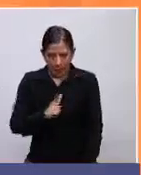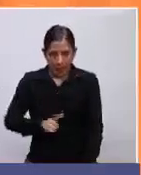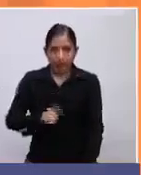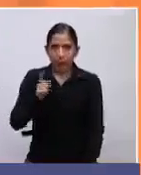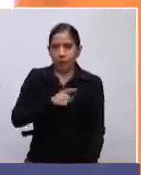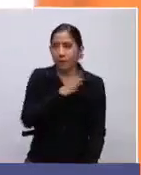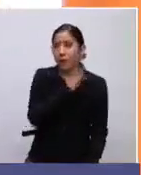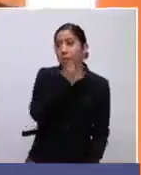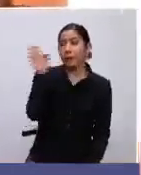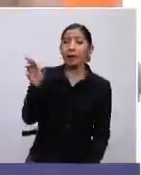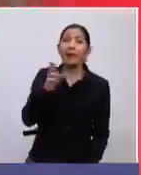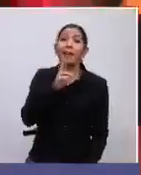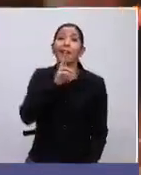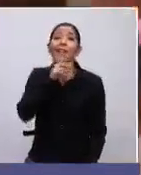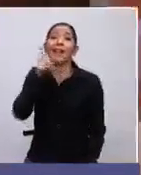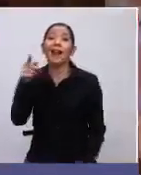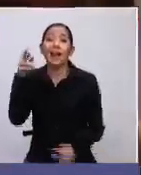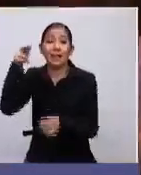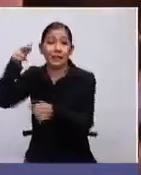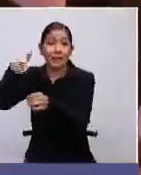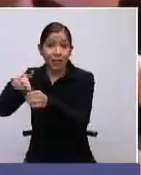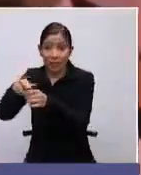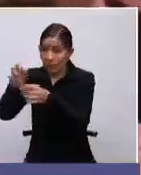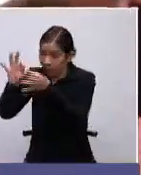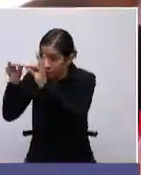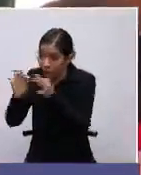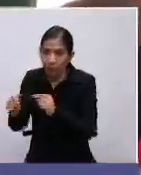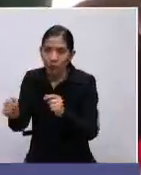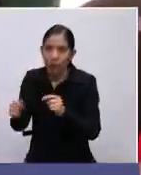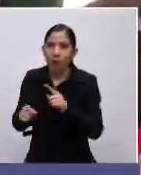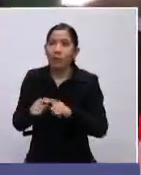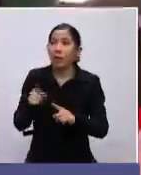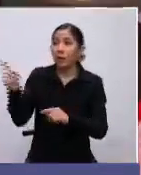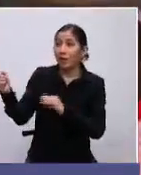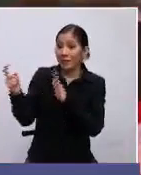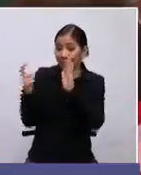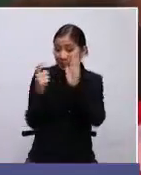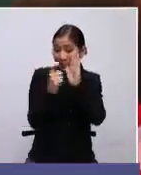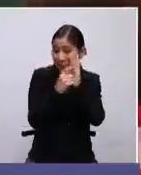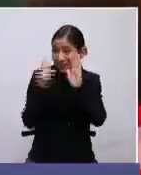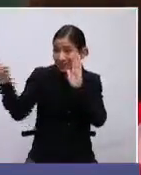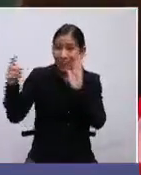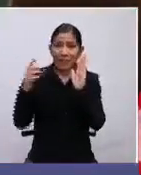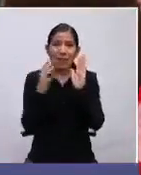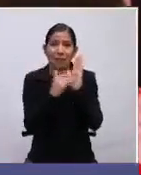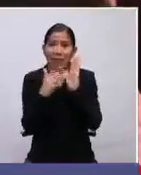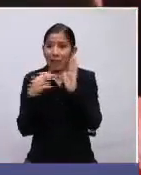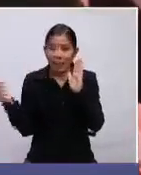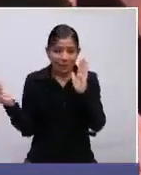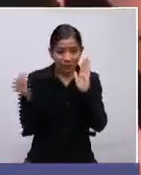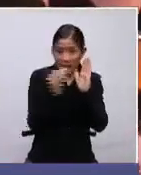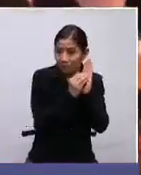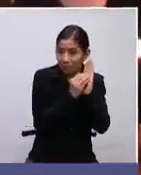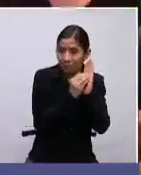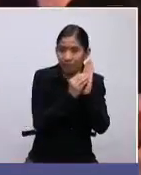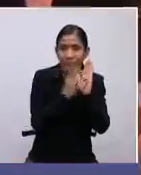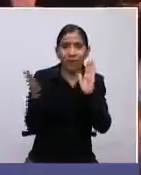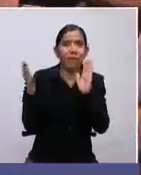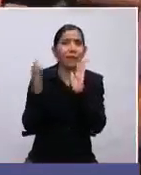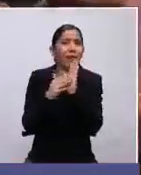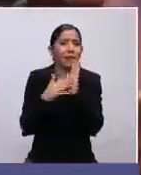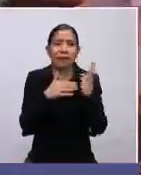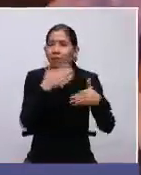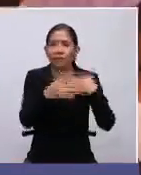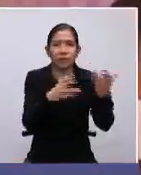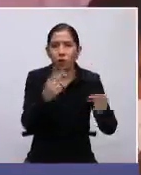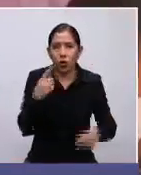reales. Lamentablemente ese requisito ha sido el obstáculo para que no se cristalice esta obra. Hasta la fecha,